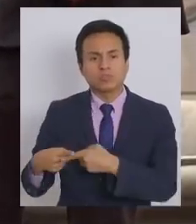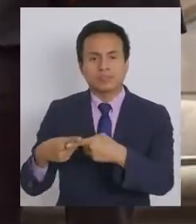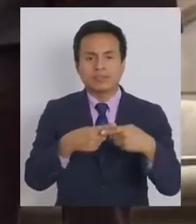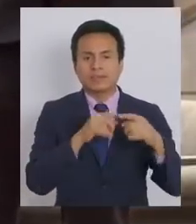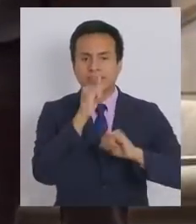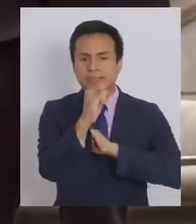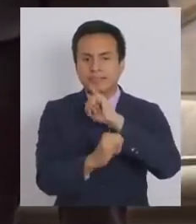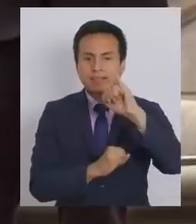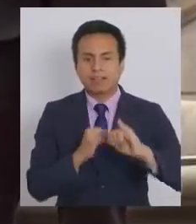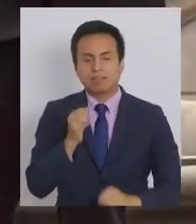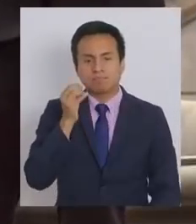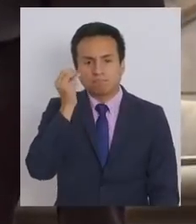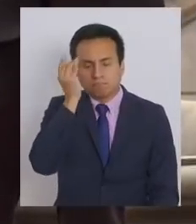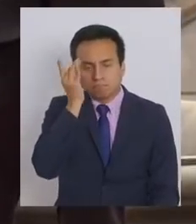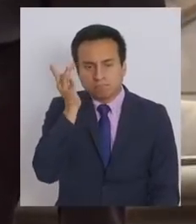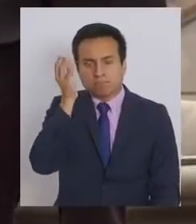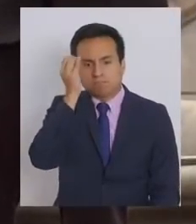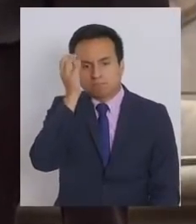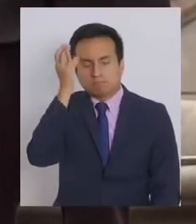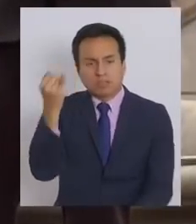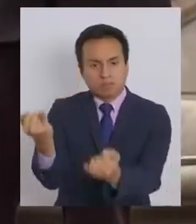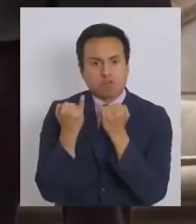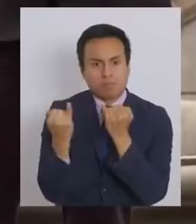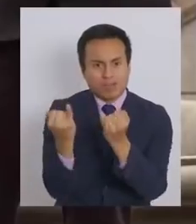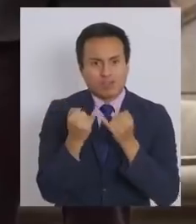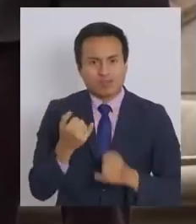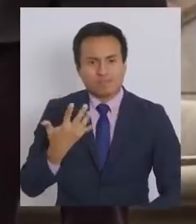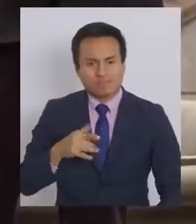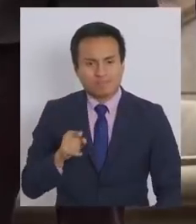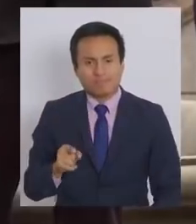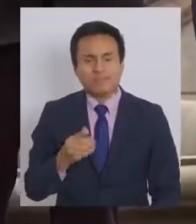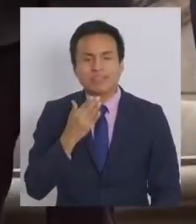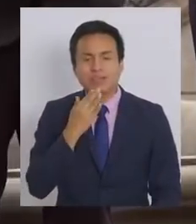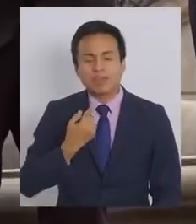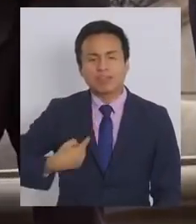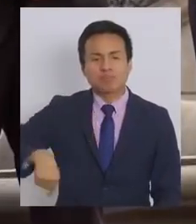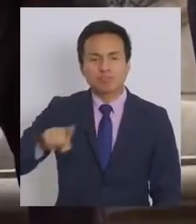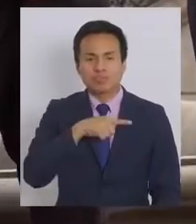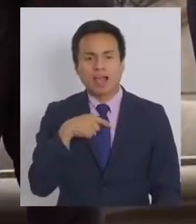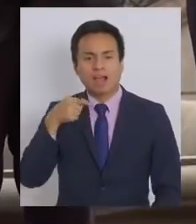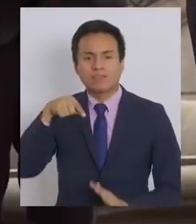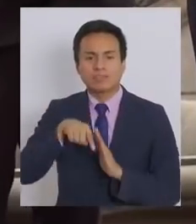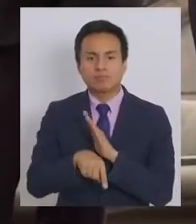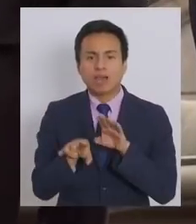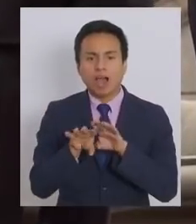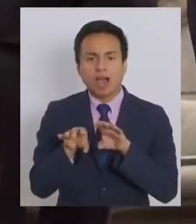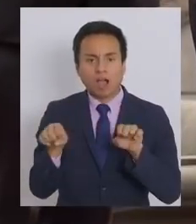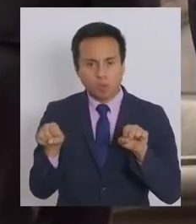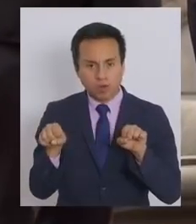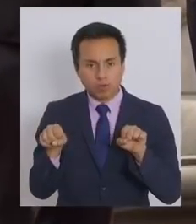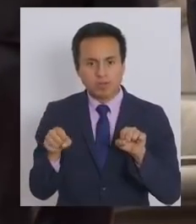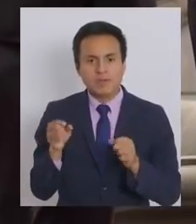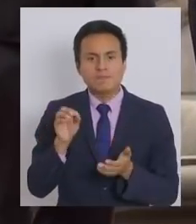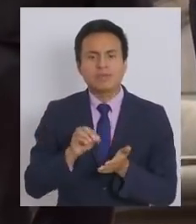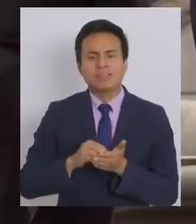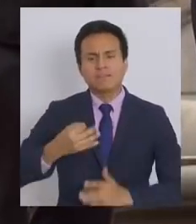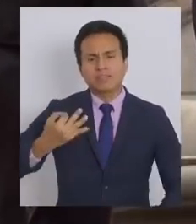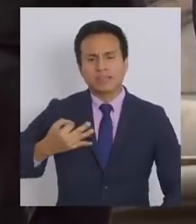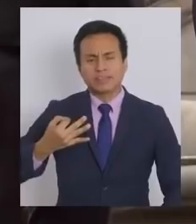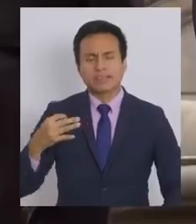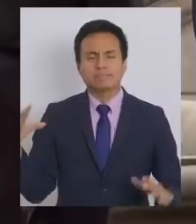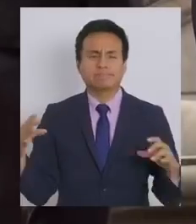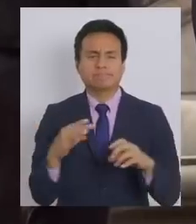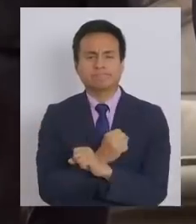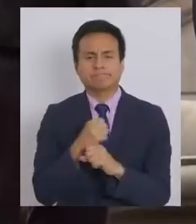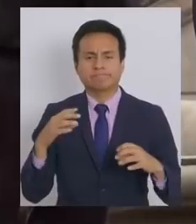digital del conocimiento y la información. También estamos avanzando con un acuerdo en hacer más eficiente y